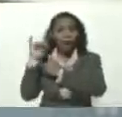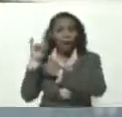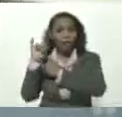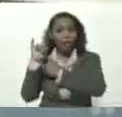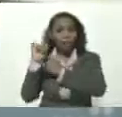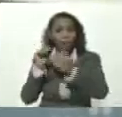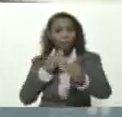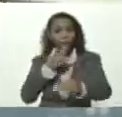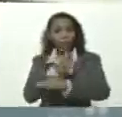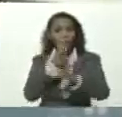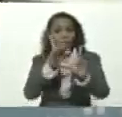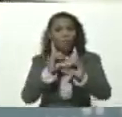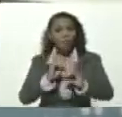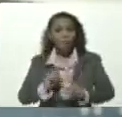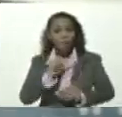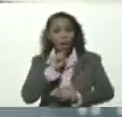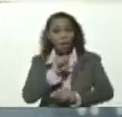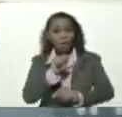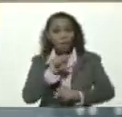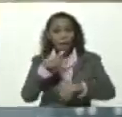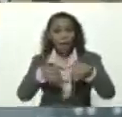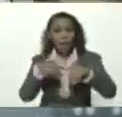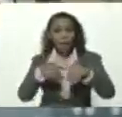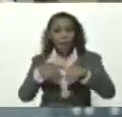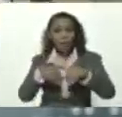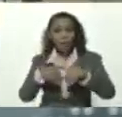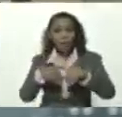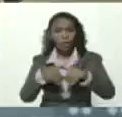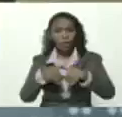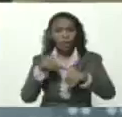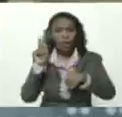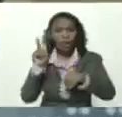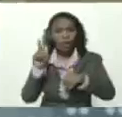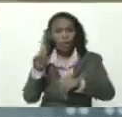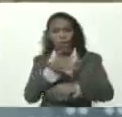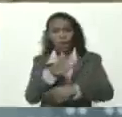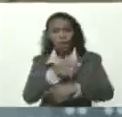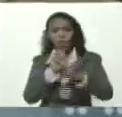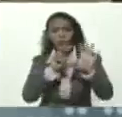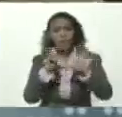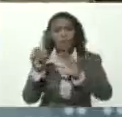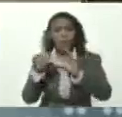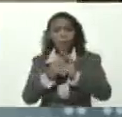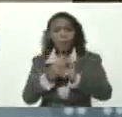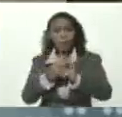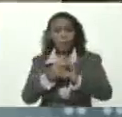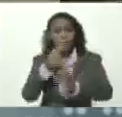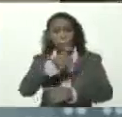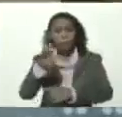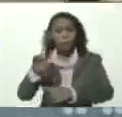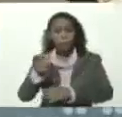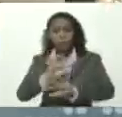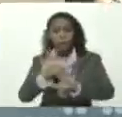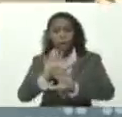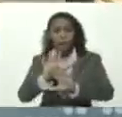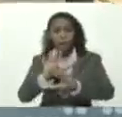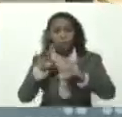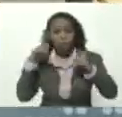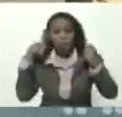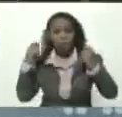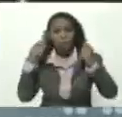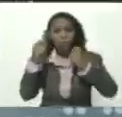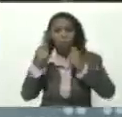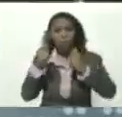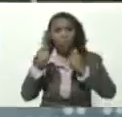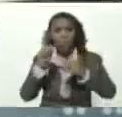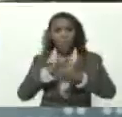que se van a decidir en esas elecciones y son cerca de 70.000 candidatos. Están en campaña. La campaña